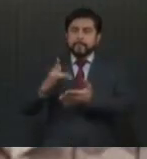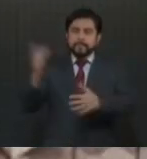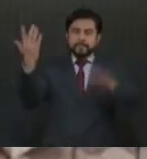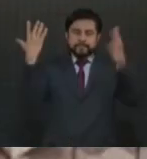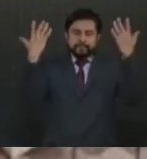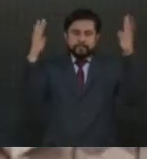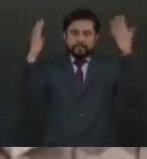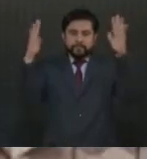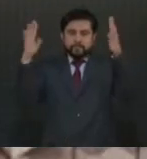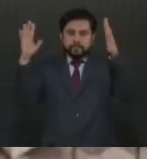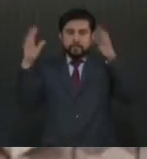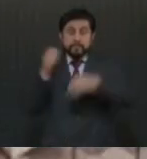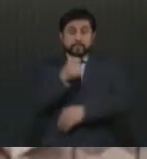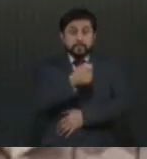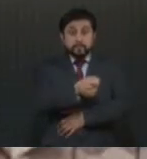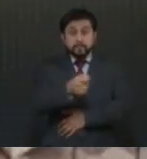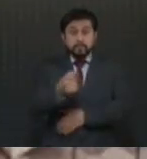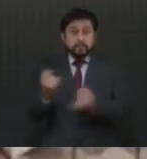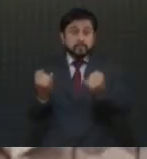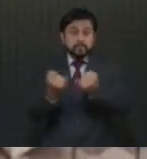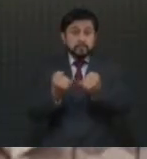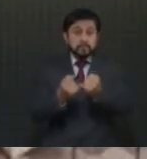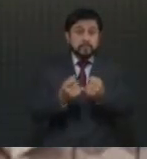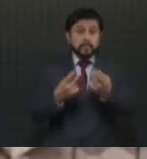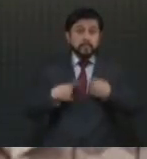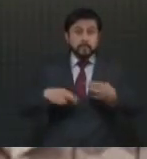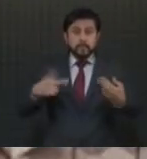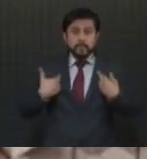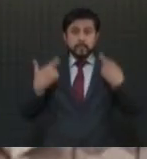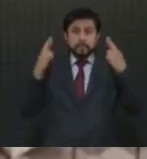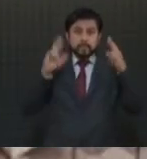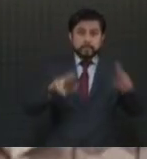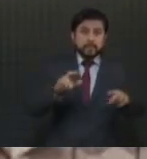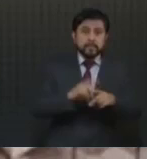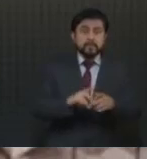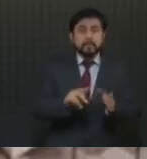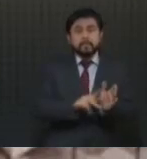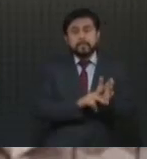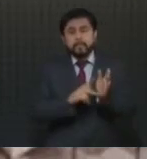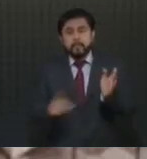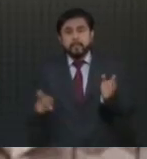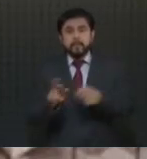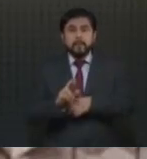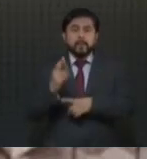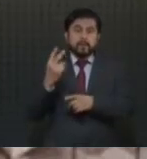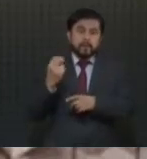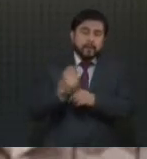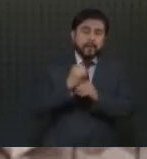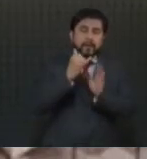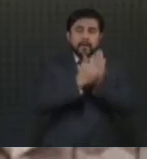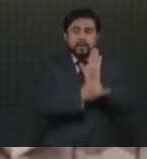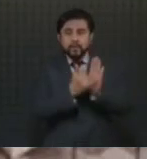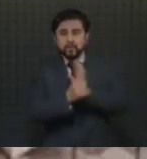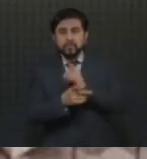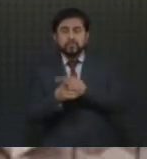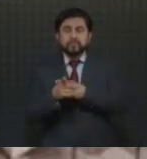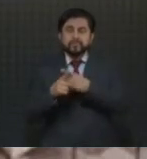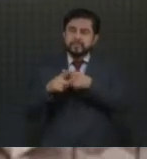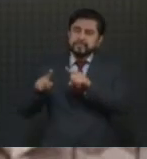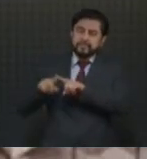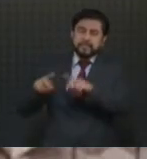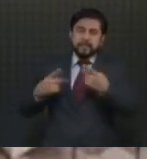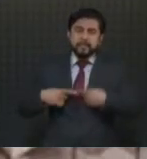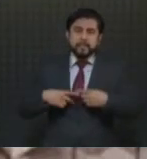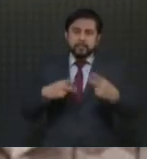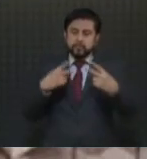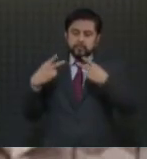Saludamos a los representantes de medios de comunicación, influencers, youtubers y a todas las personas que nos siguen a través